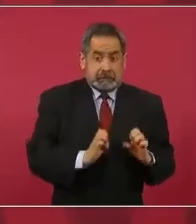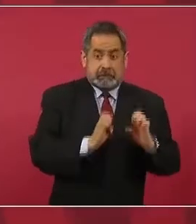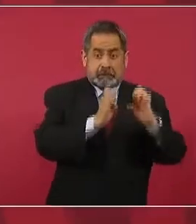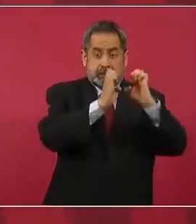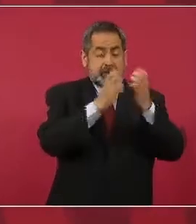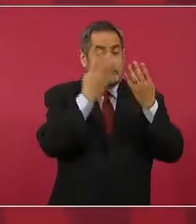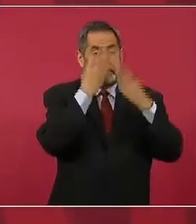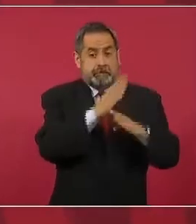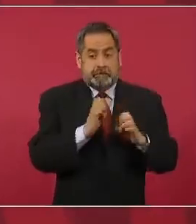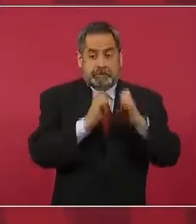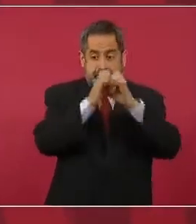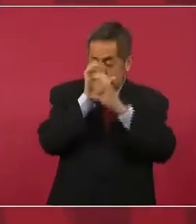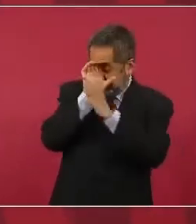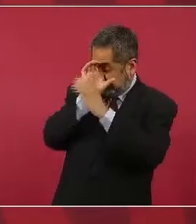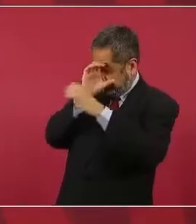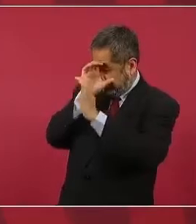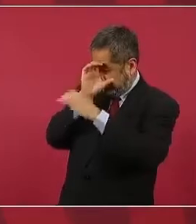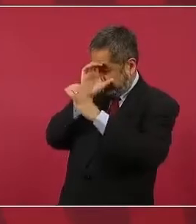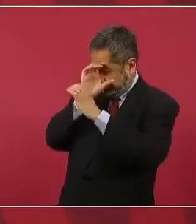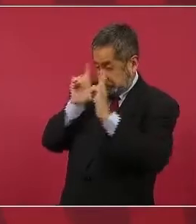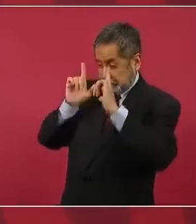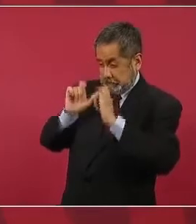30 minutos,